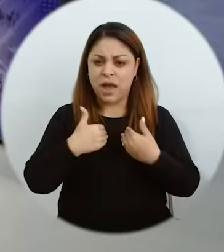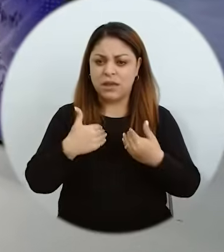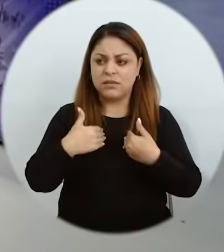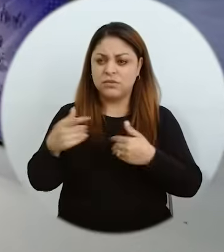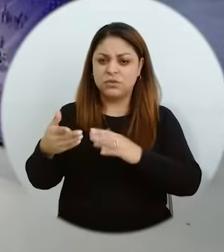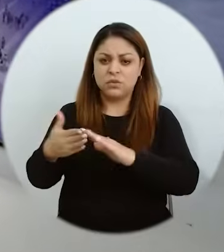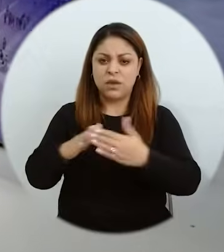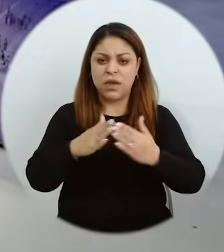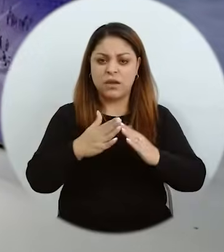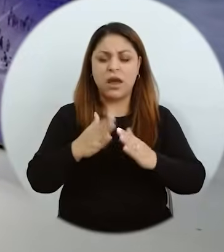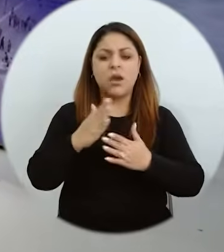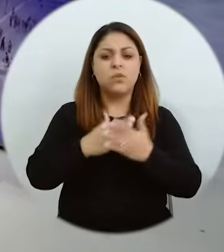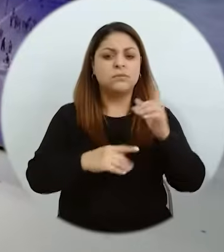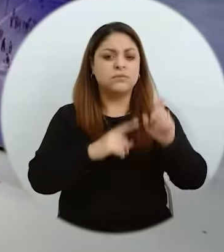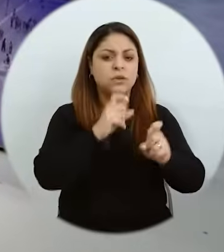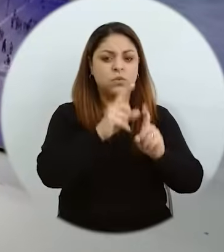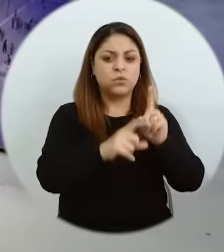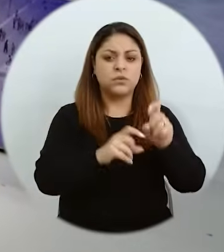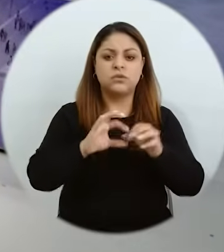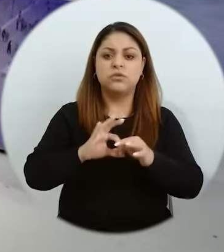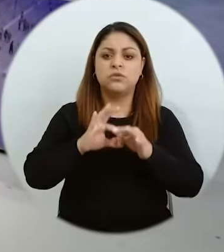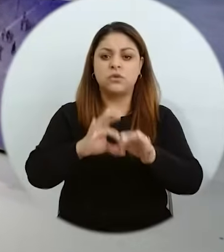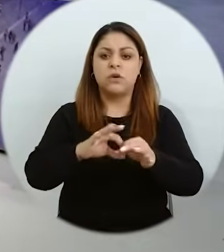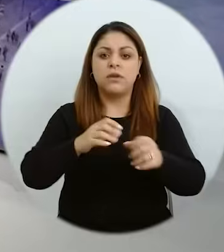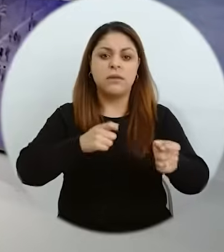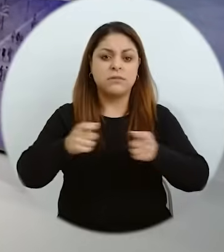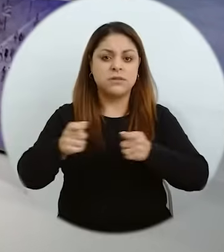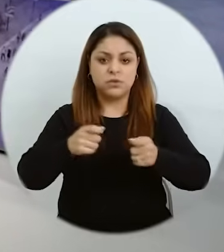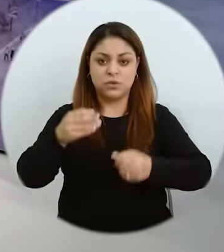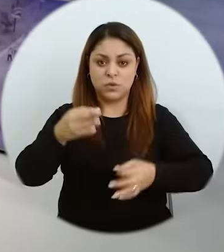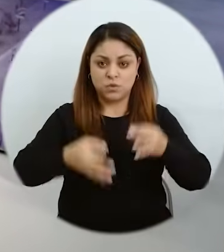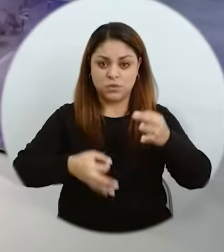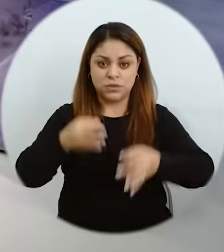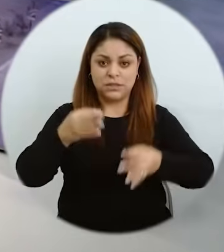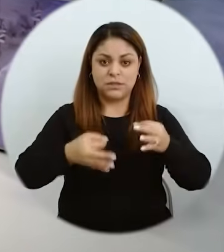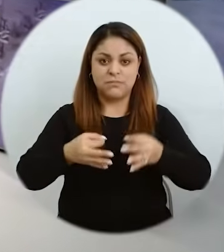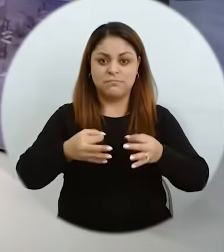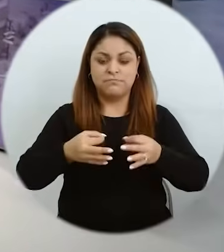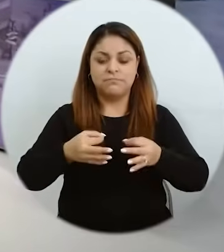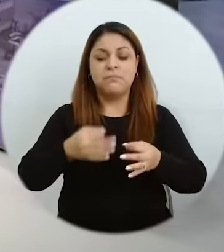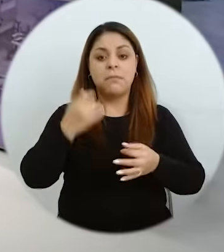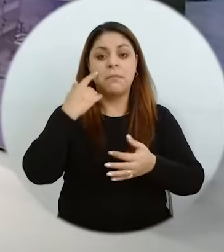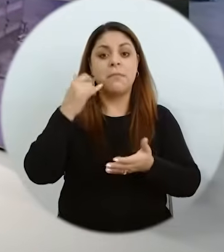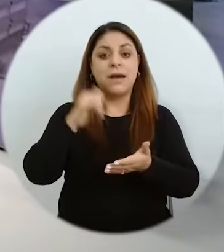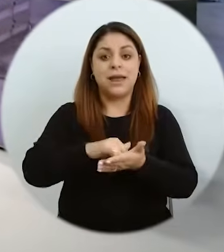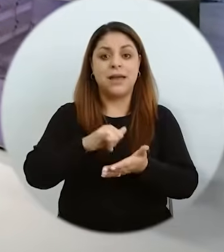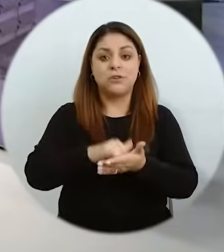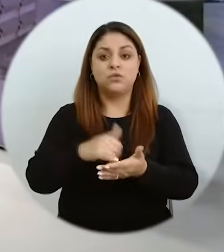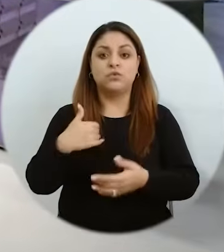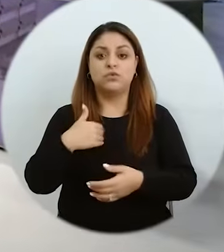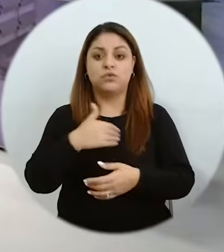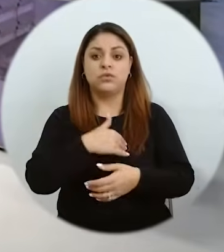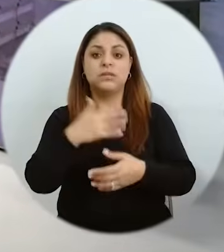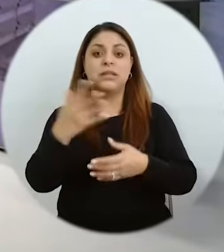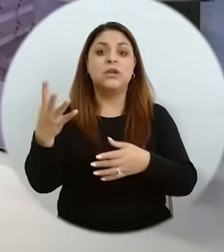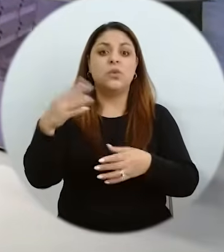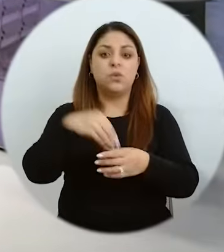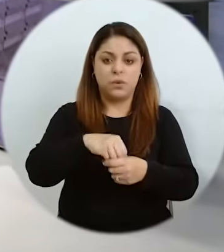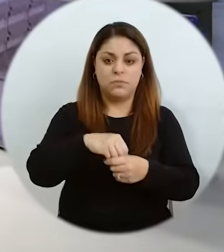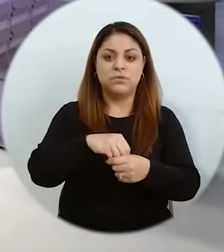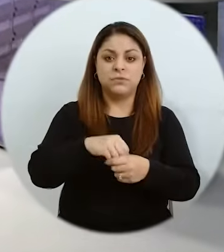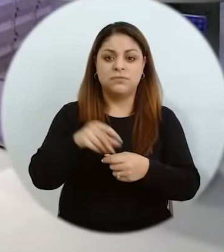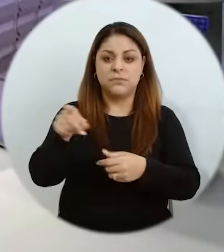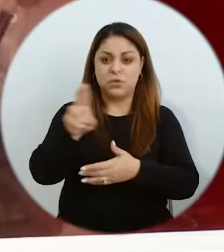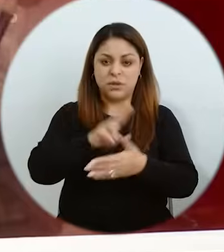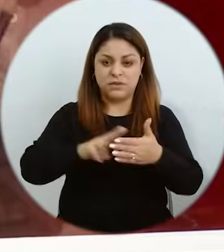preguntas más específicas relacionadas con la Administración de Justicia. Para eso pudimos incluir en la encuesta del CIEP